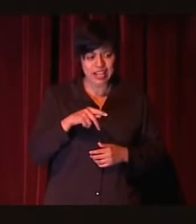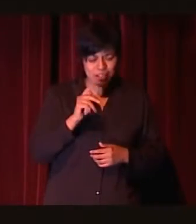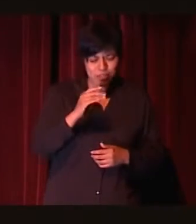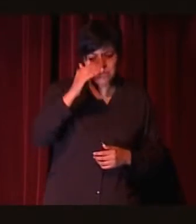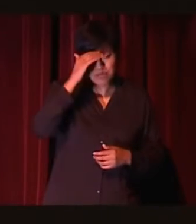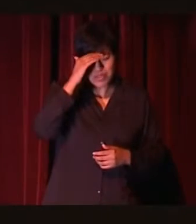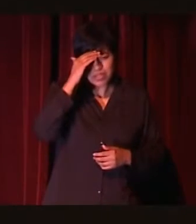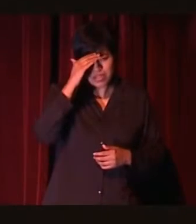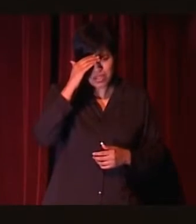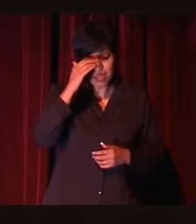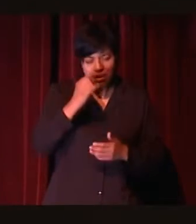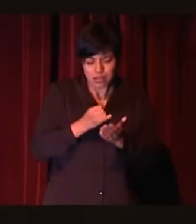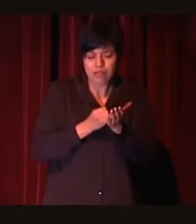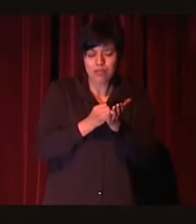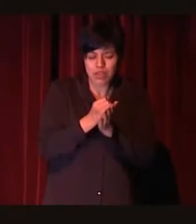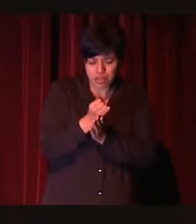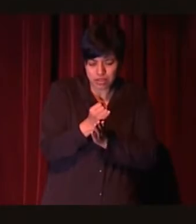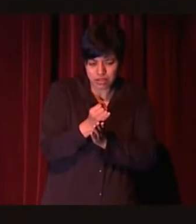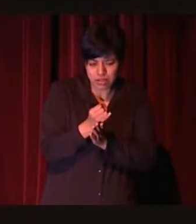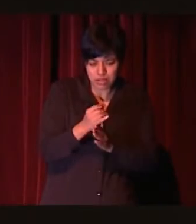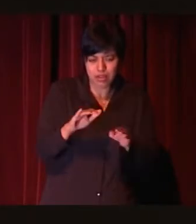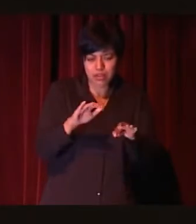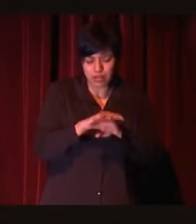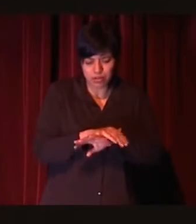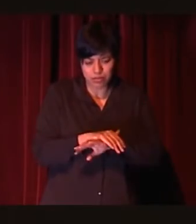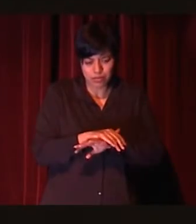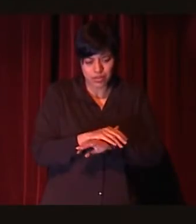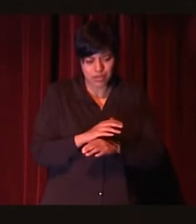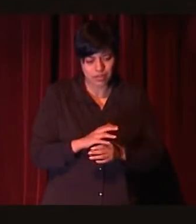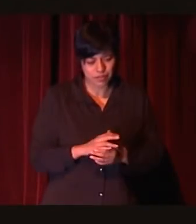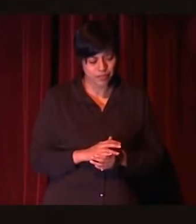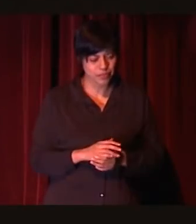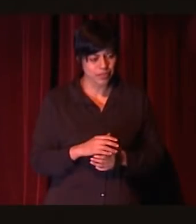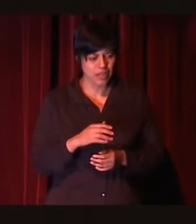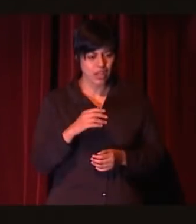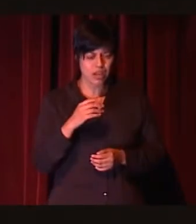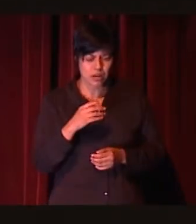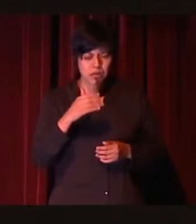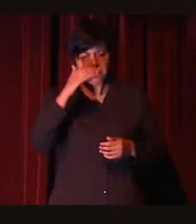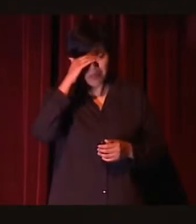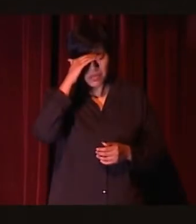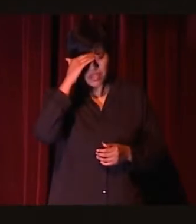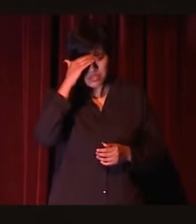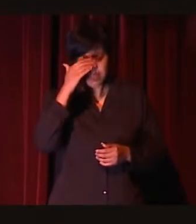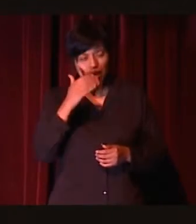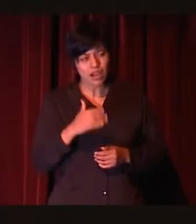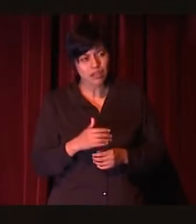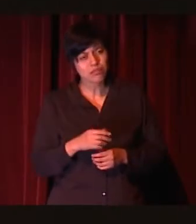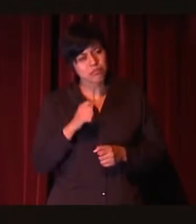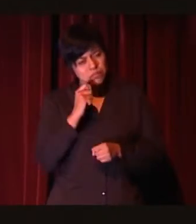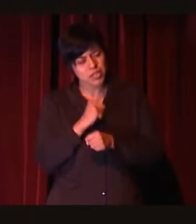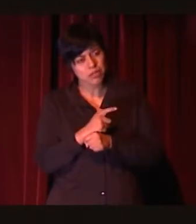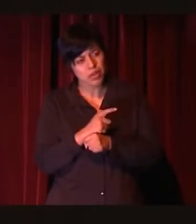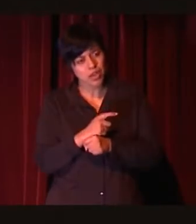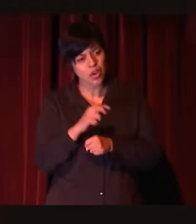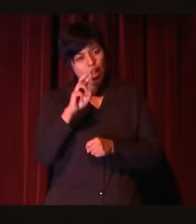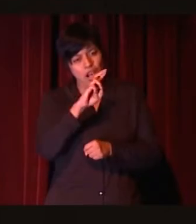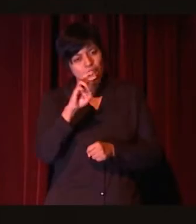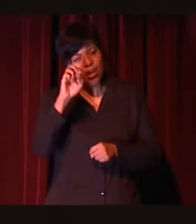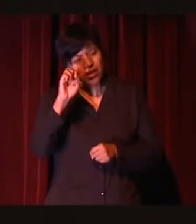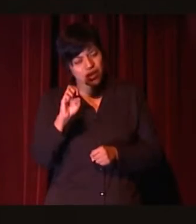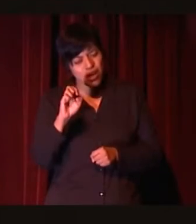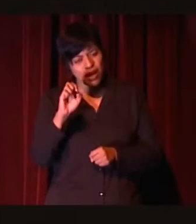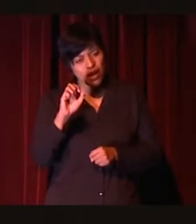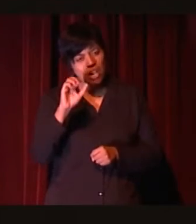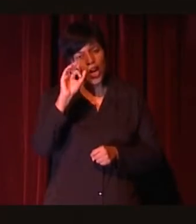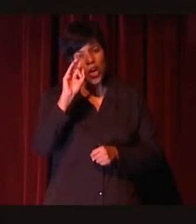empecé a tomarme 5 voy a tomarme 5 segundos antes de hablar para reformular las cosas que decía